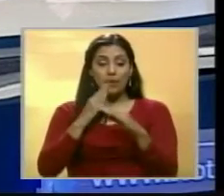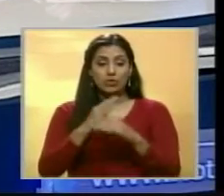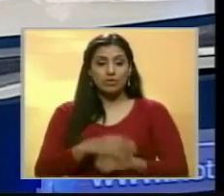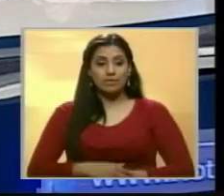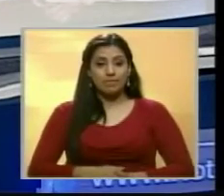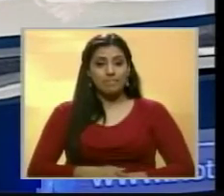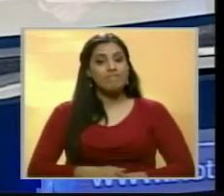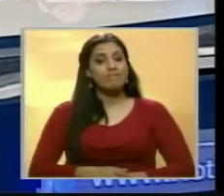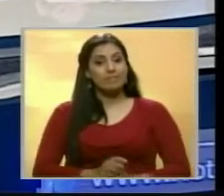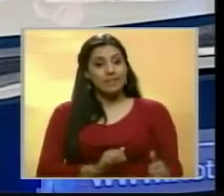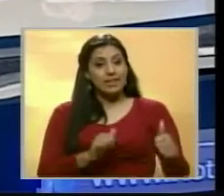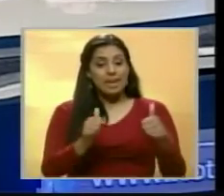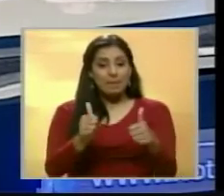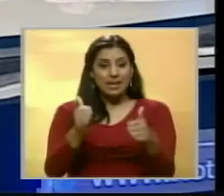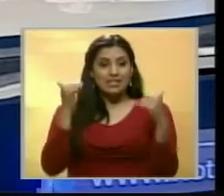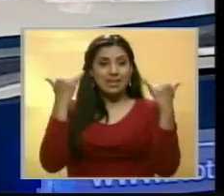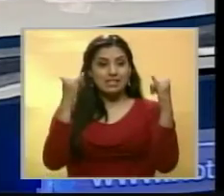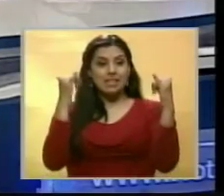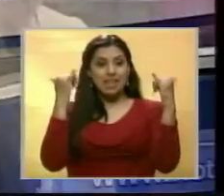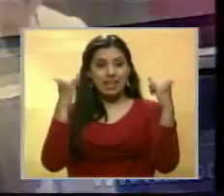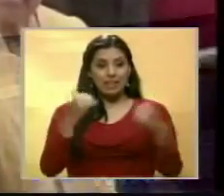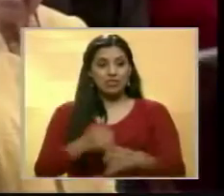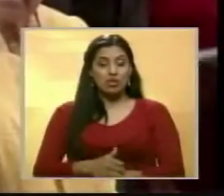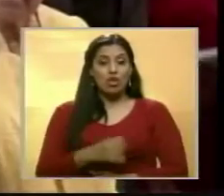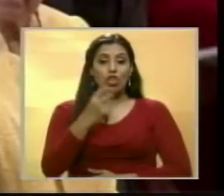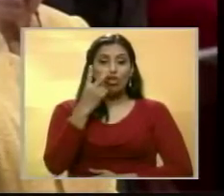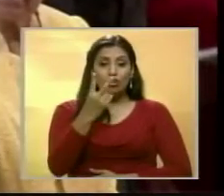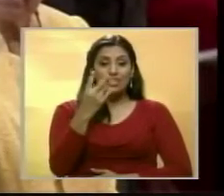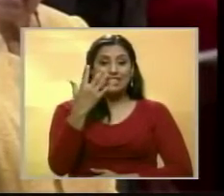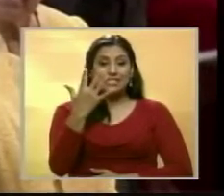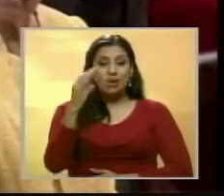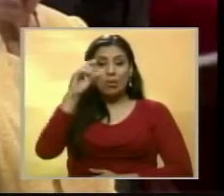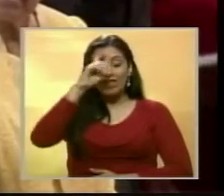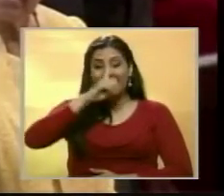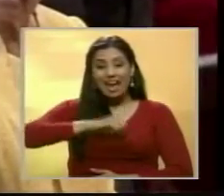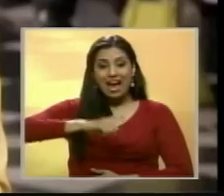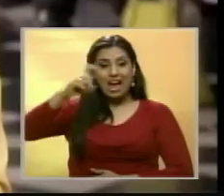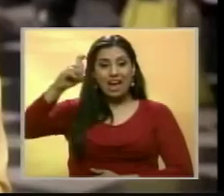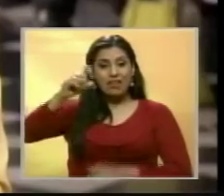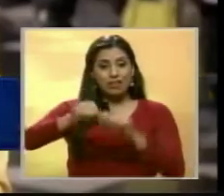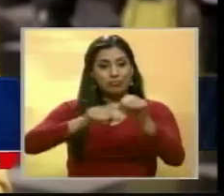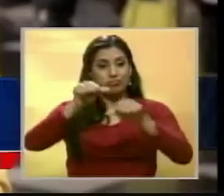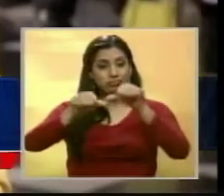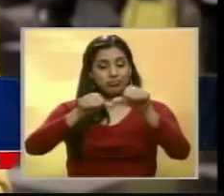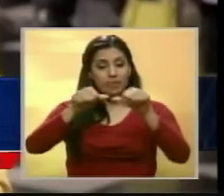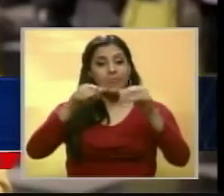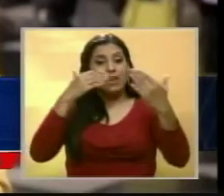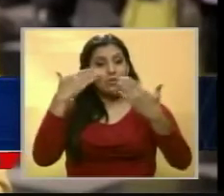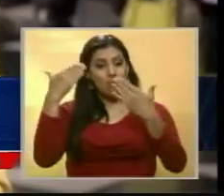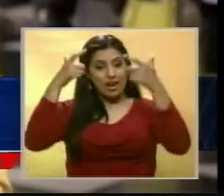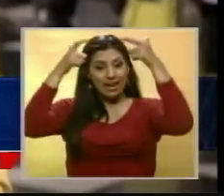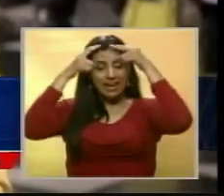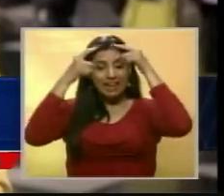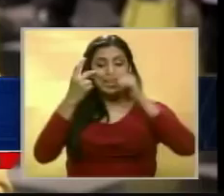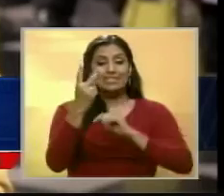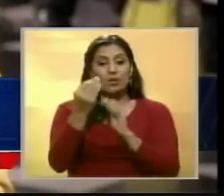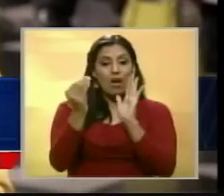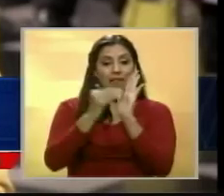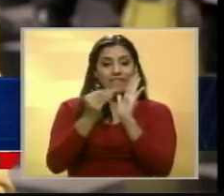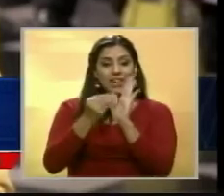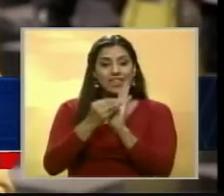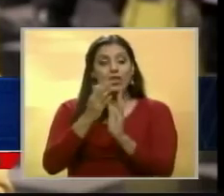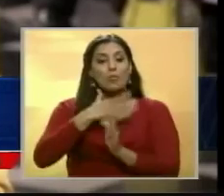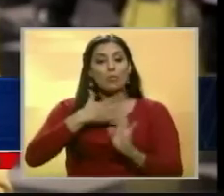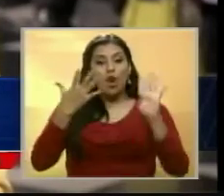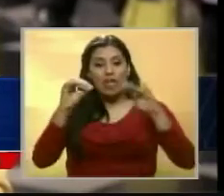pausa. Y comienza la celebración. 250 años de tradición. Monarca festeja por segunda vez